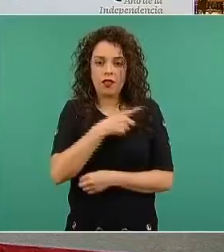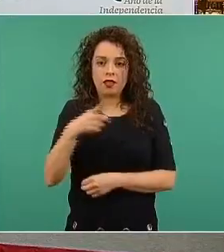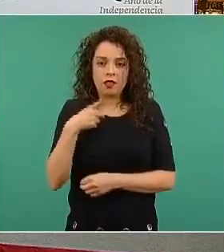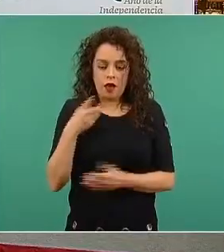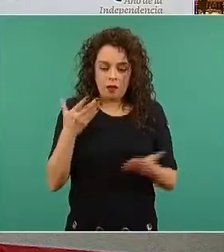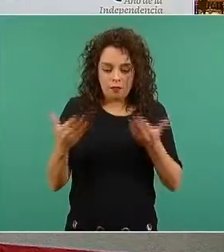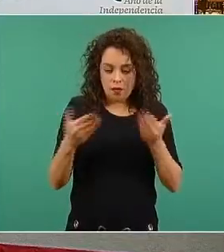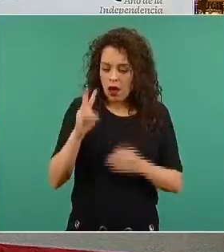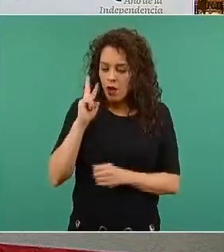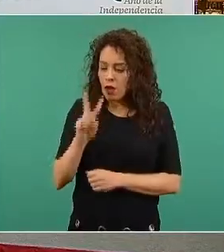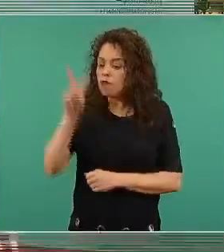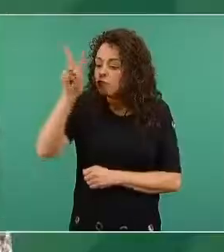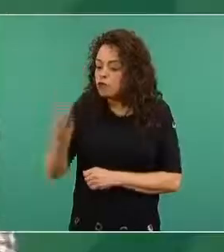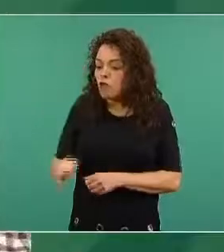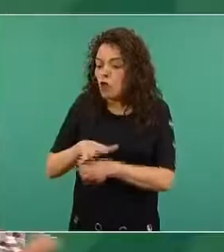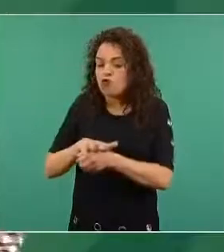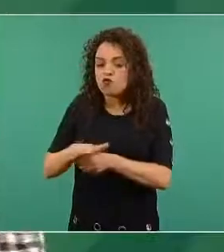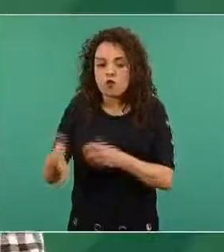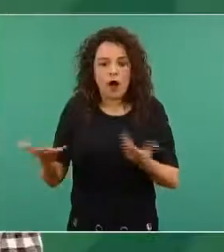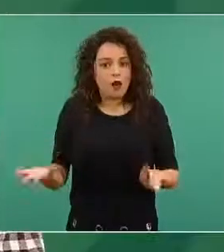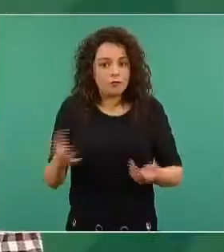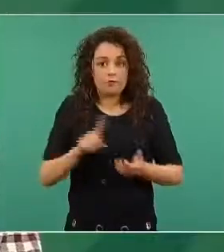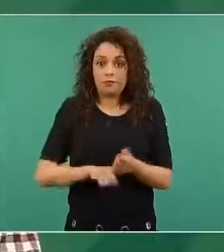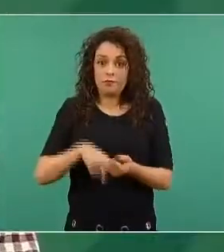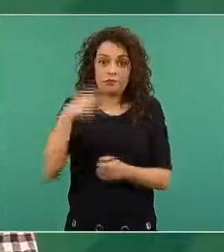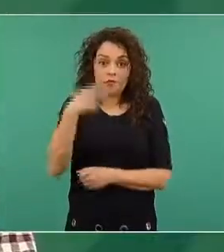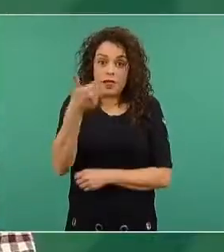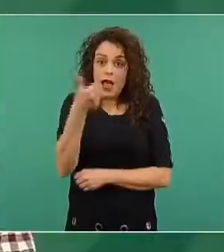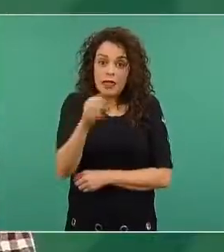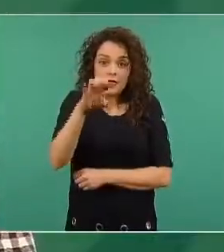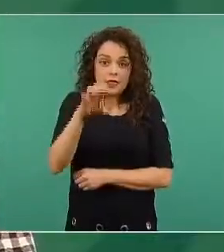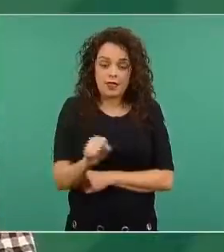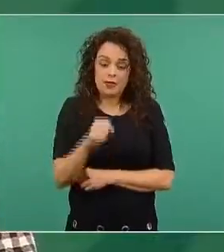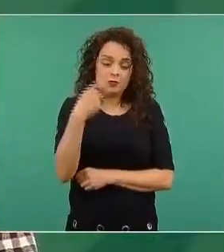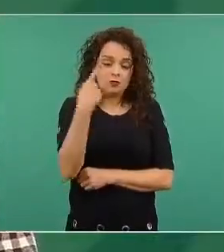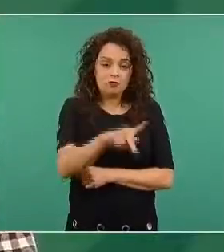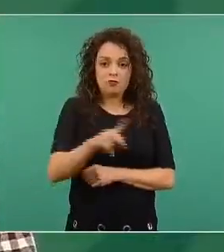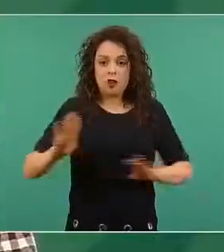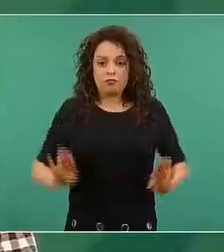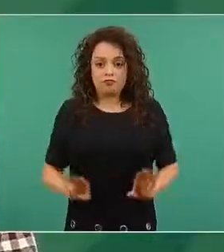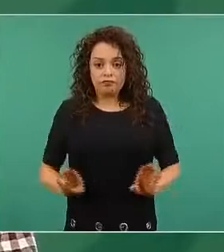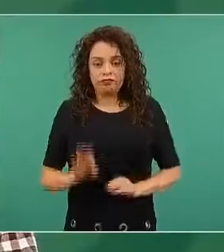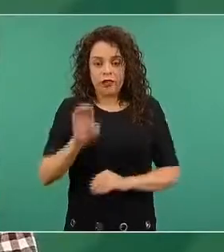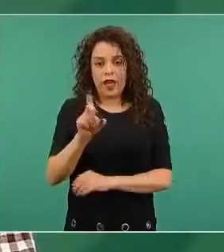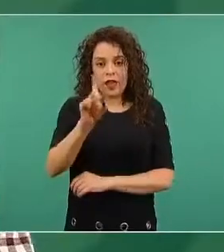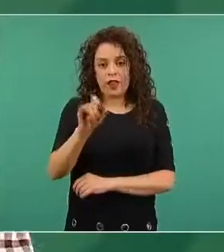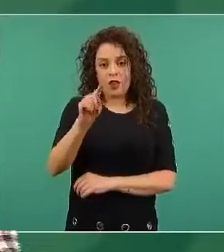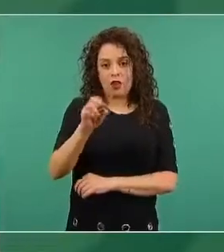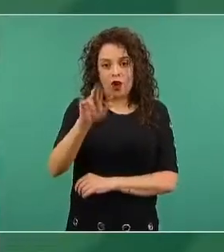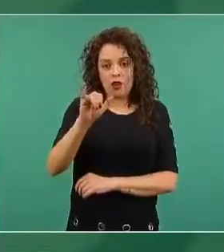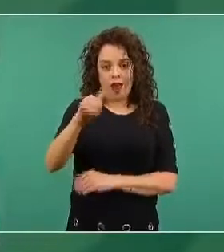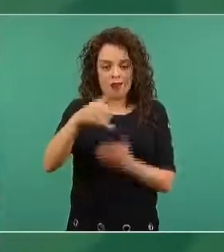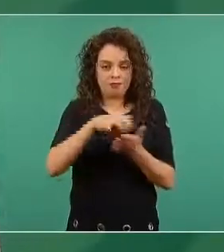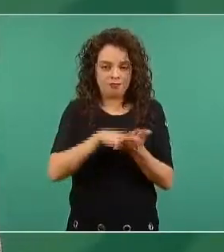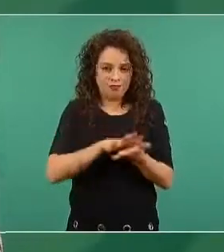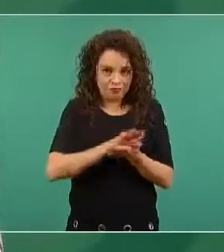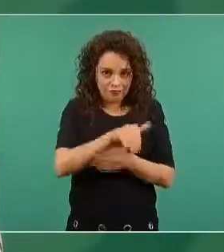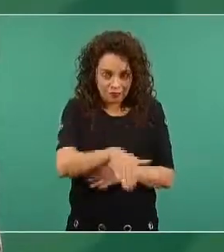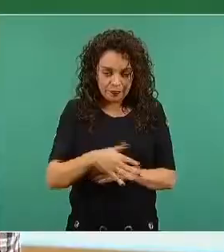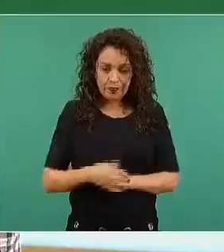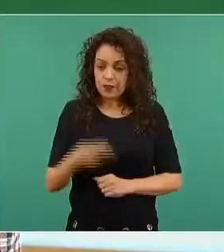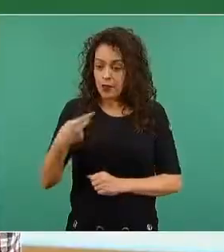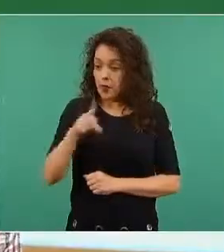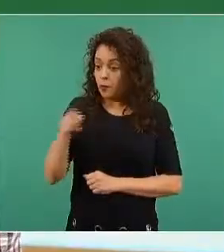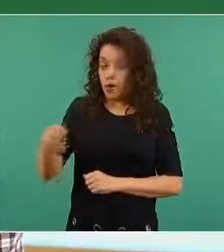es un estilo, casi diría yo, literario, es un estilo editorial. Si estas noticias fueran soportadas con